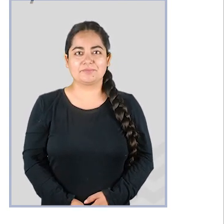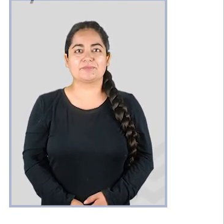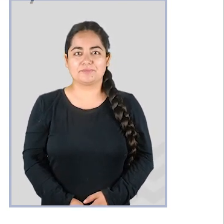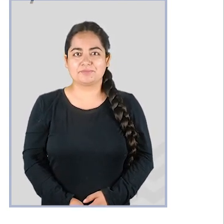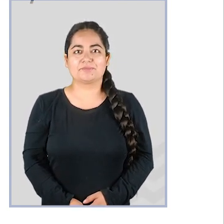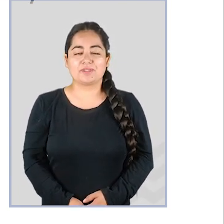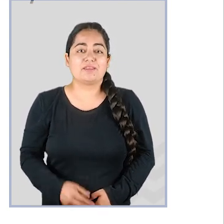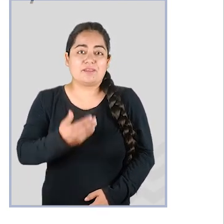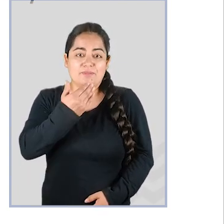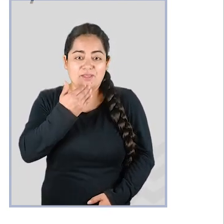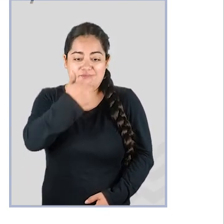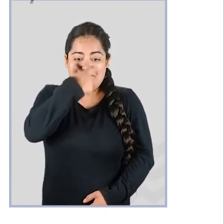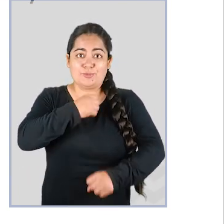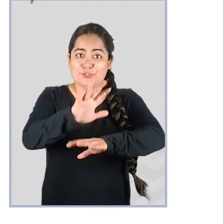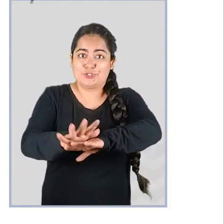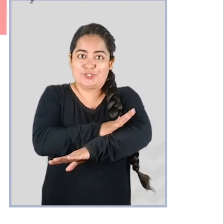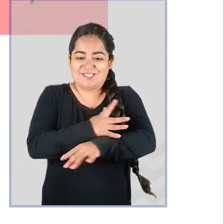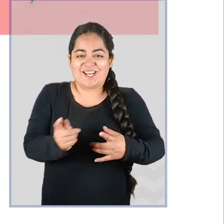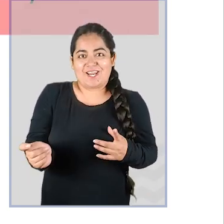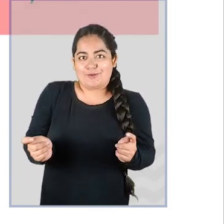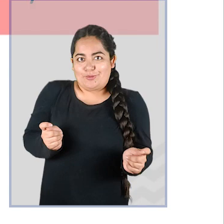la autorregulación